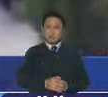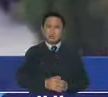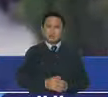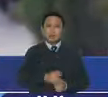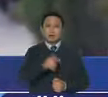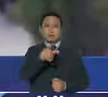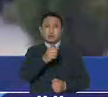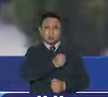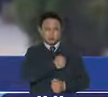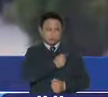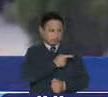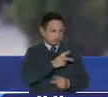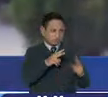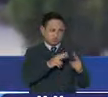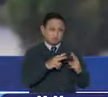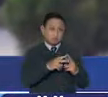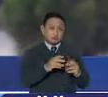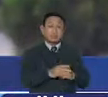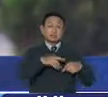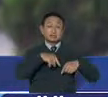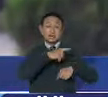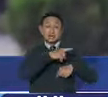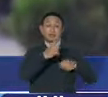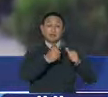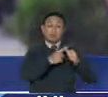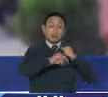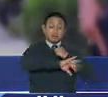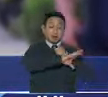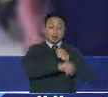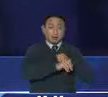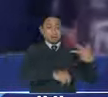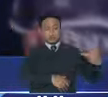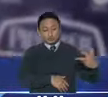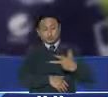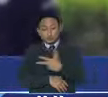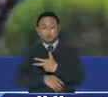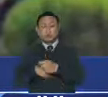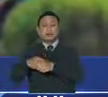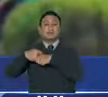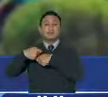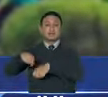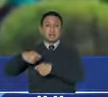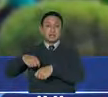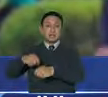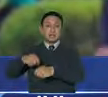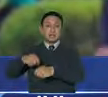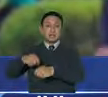Su modus operandi era robar los vehículos, llevarlos a un taller ubicado en el Cantón Durán y